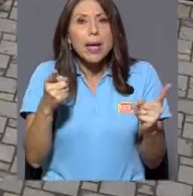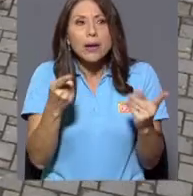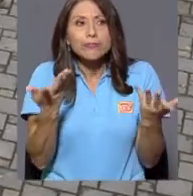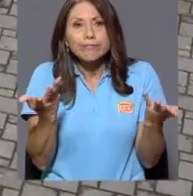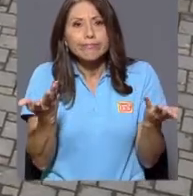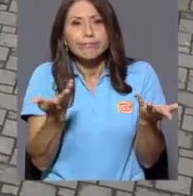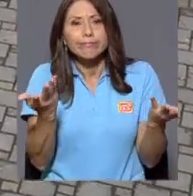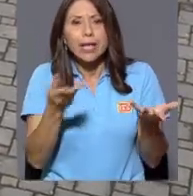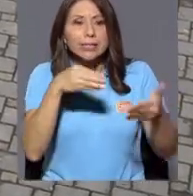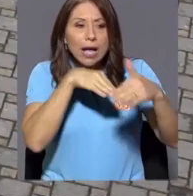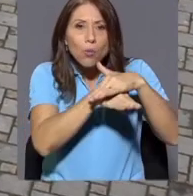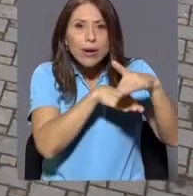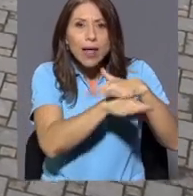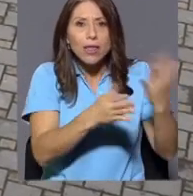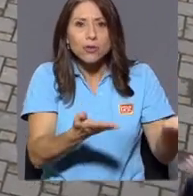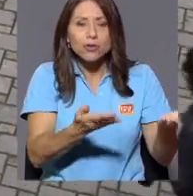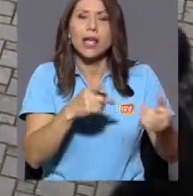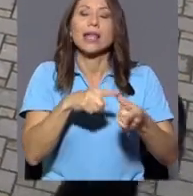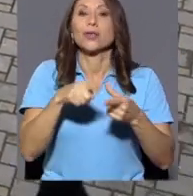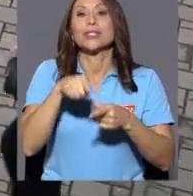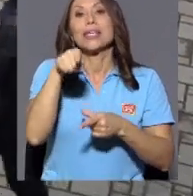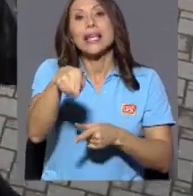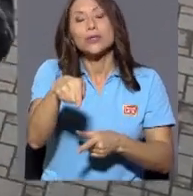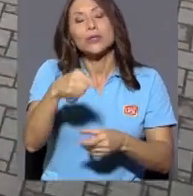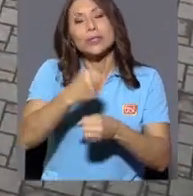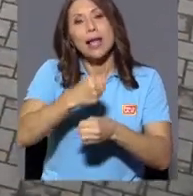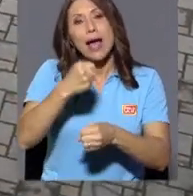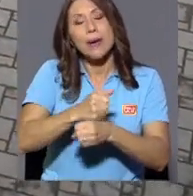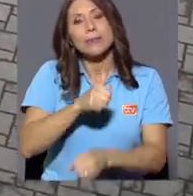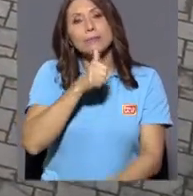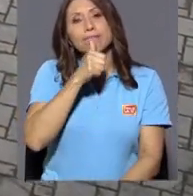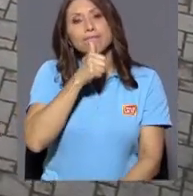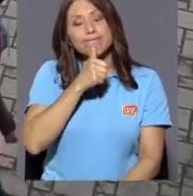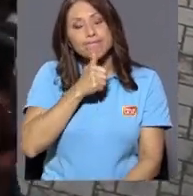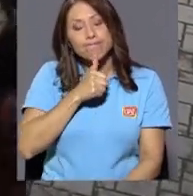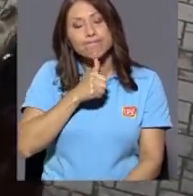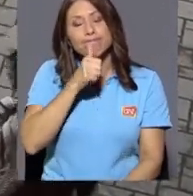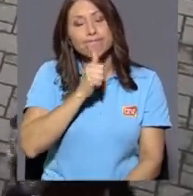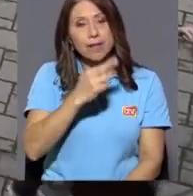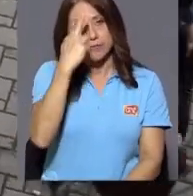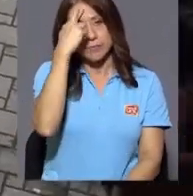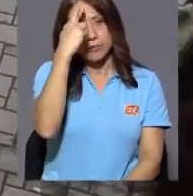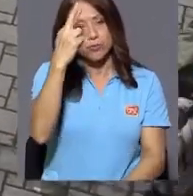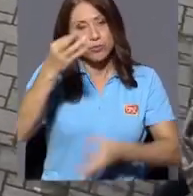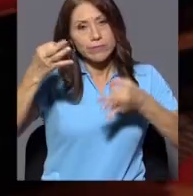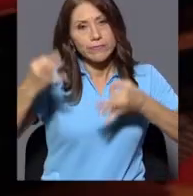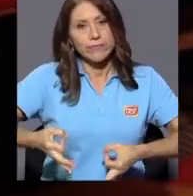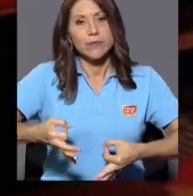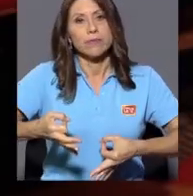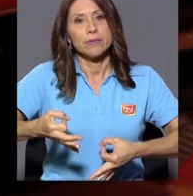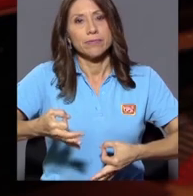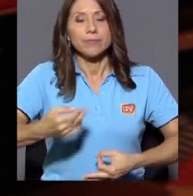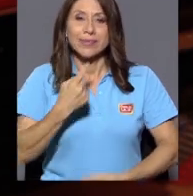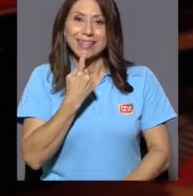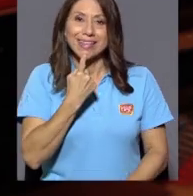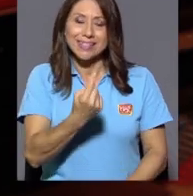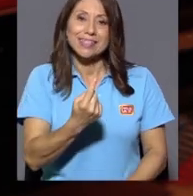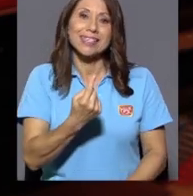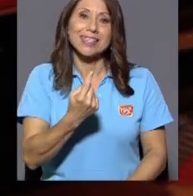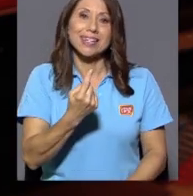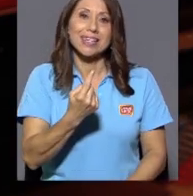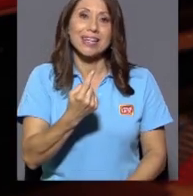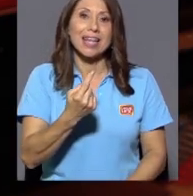ahí bueno es una tarea paciente respetuosa pero firme al mismo tiempo de